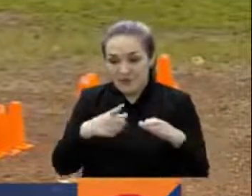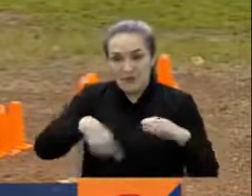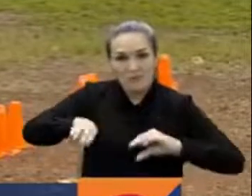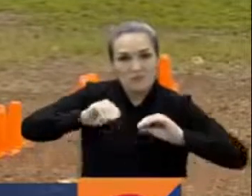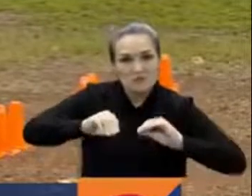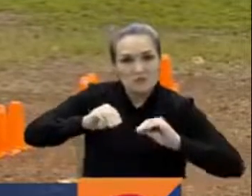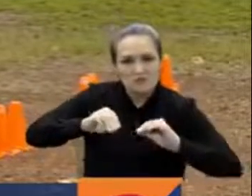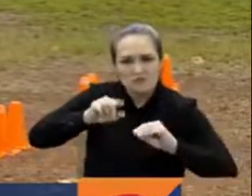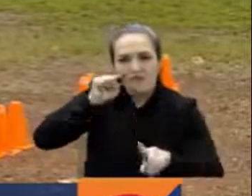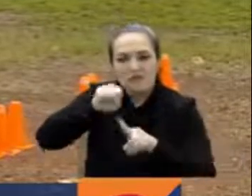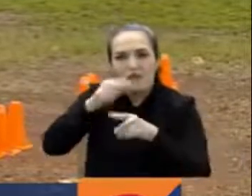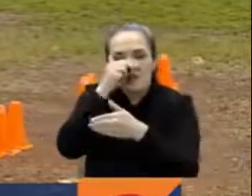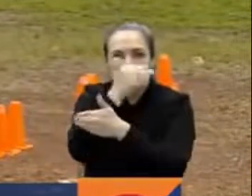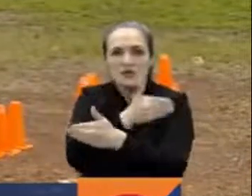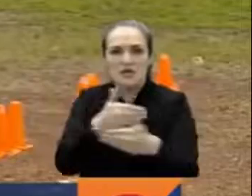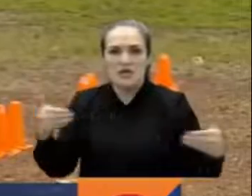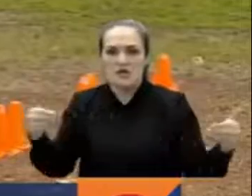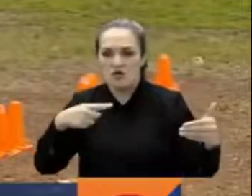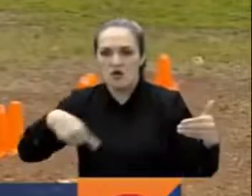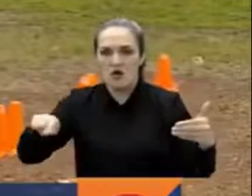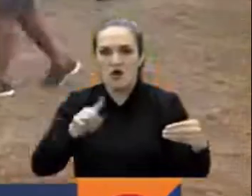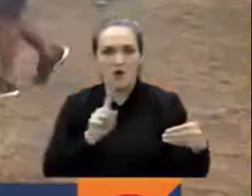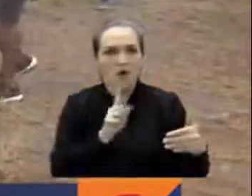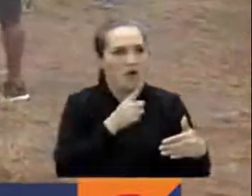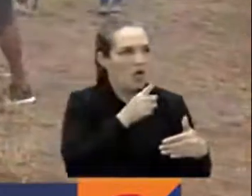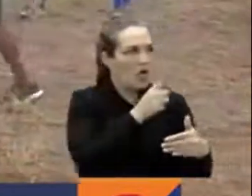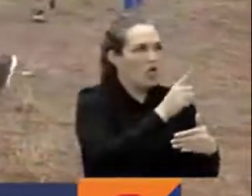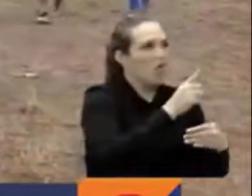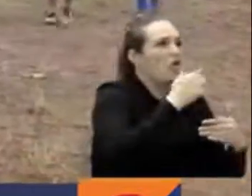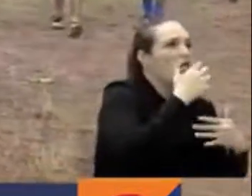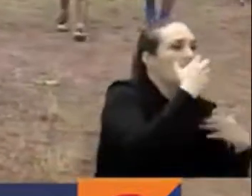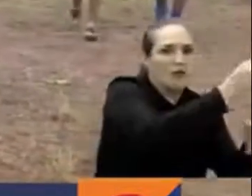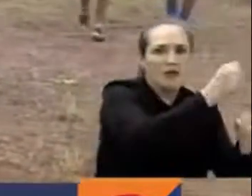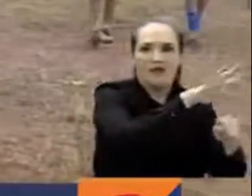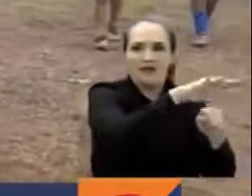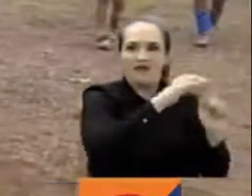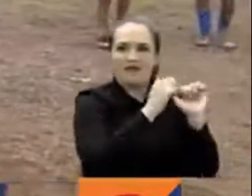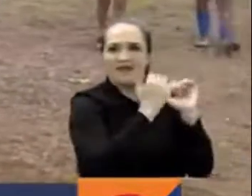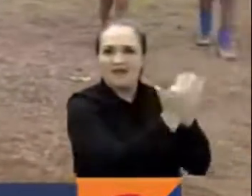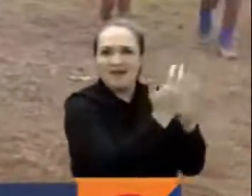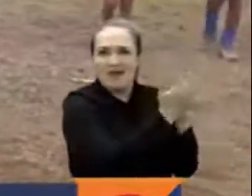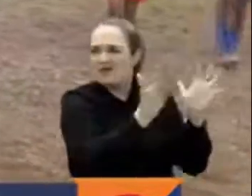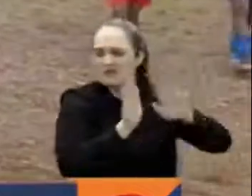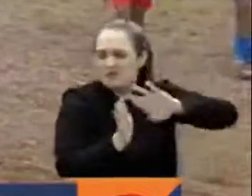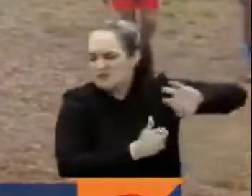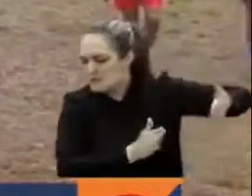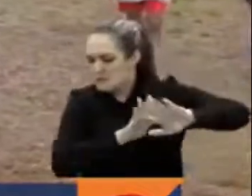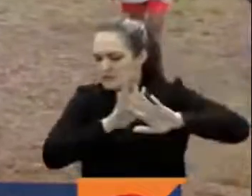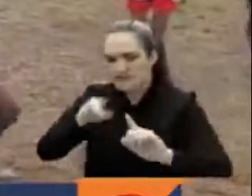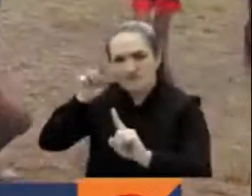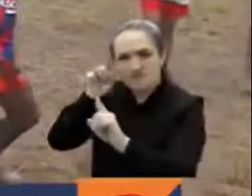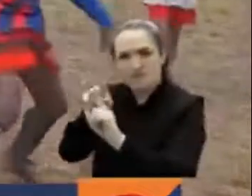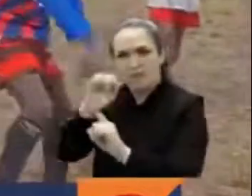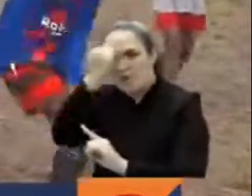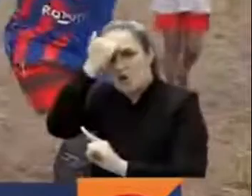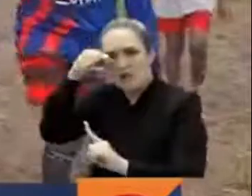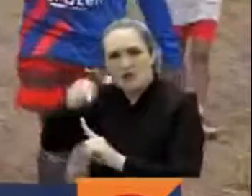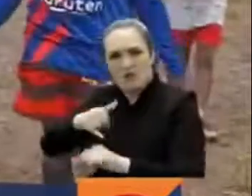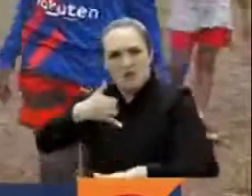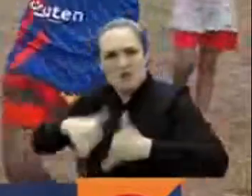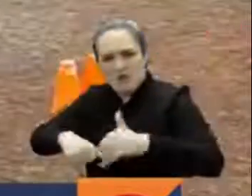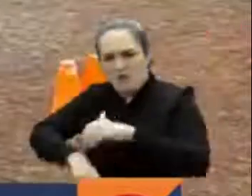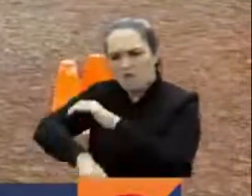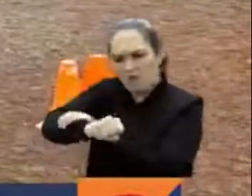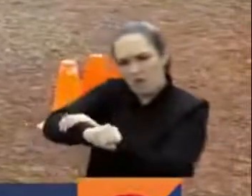es mantener a los niños alejados del conflicto, ¿sí? Es una de las prioridades y de las tareas que tenemos, pero también queremos